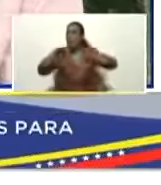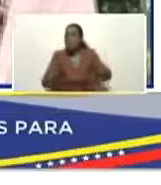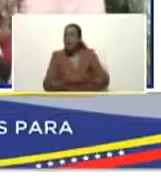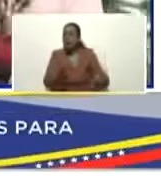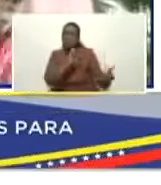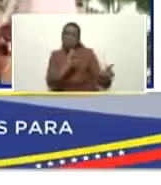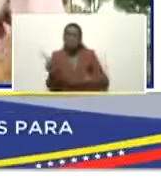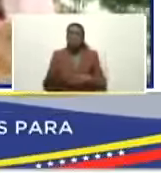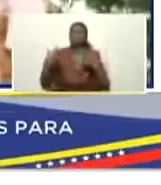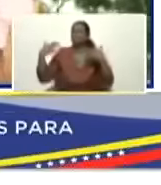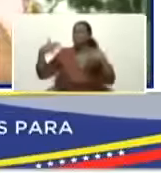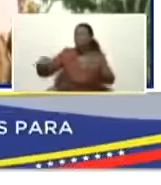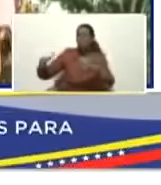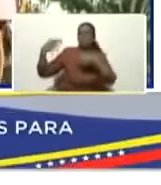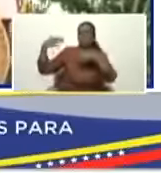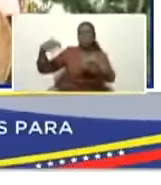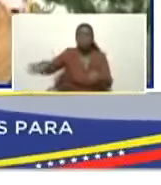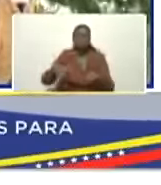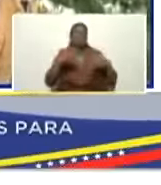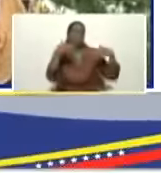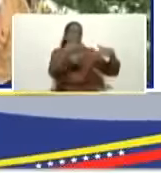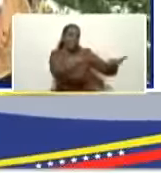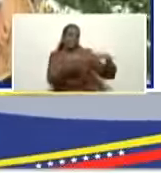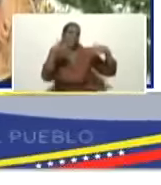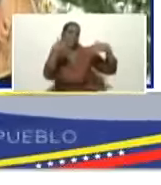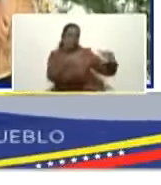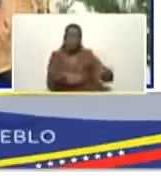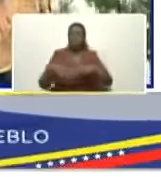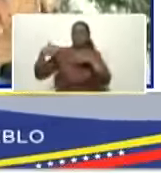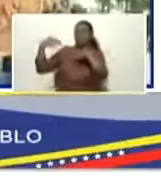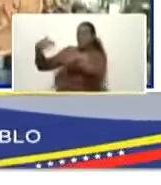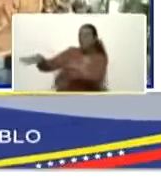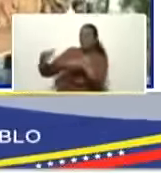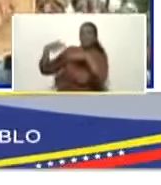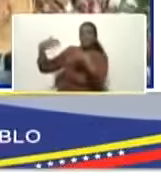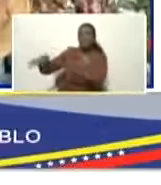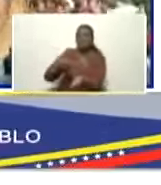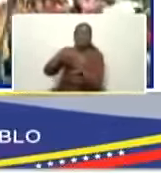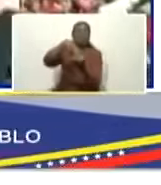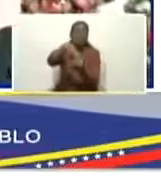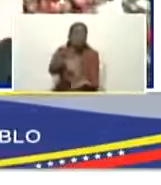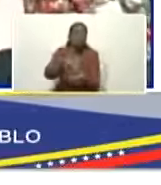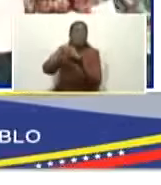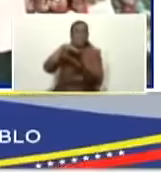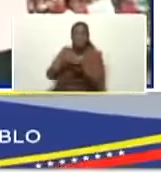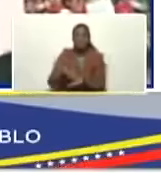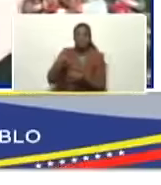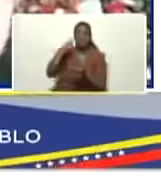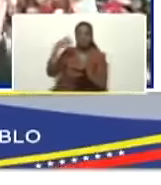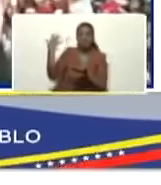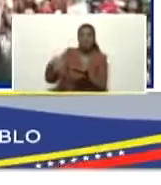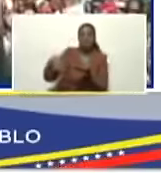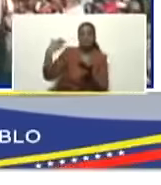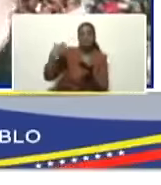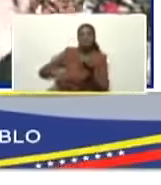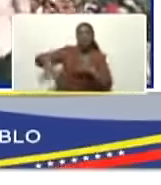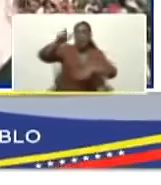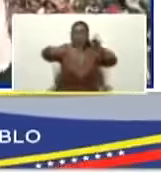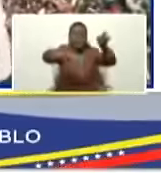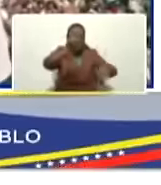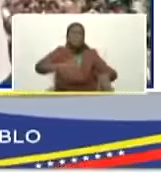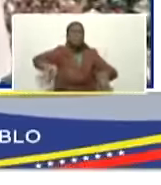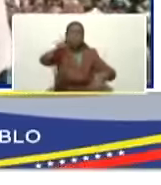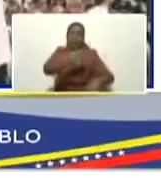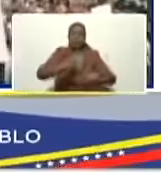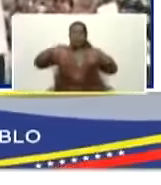nadie. Dale para aquí, dale para allá. Un paso para adelante, un paso para acá. Que el pueblo está en la calle y